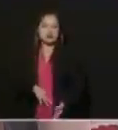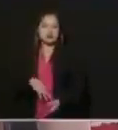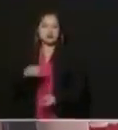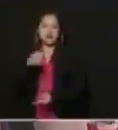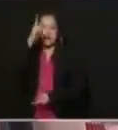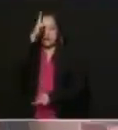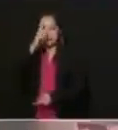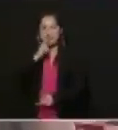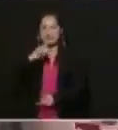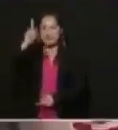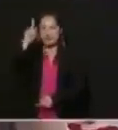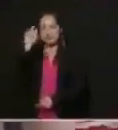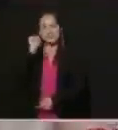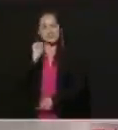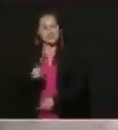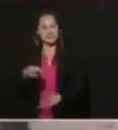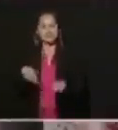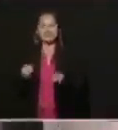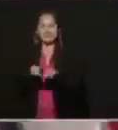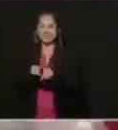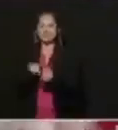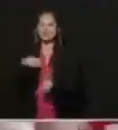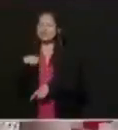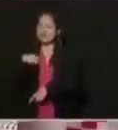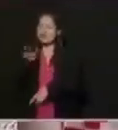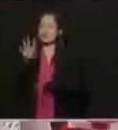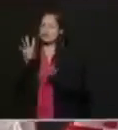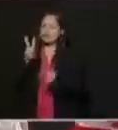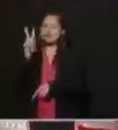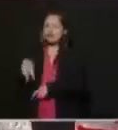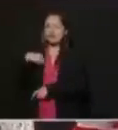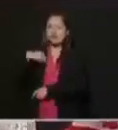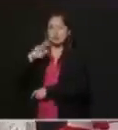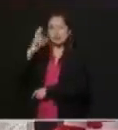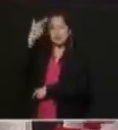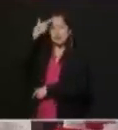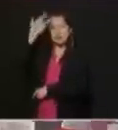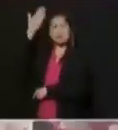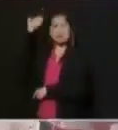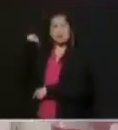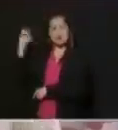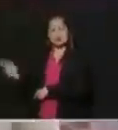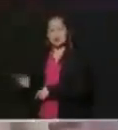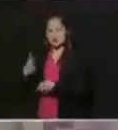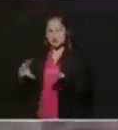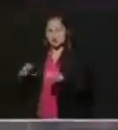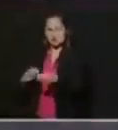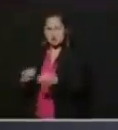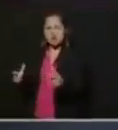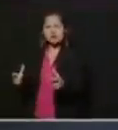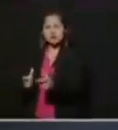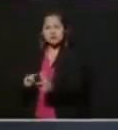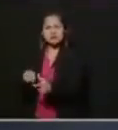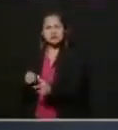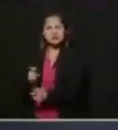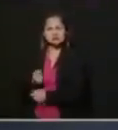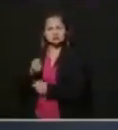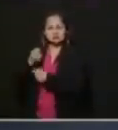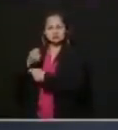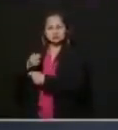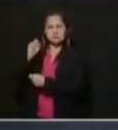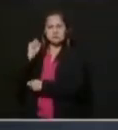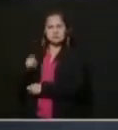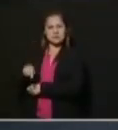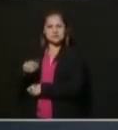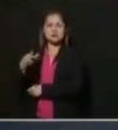porque yo recuerdo haber visto una entrega de bastón en una comunidad pequeña, ¿no? Y me decían que no es para llegar a hacer lo que se le venía